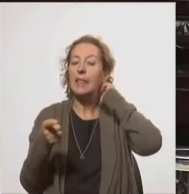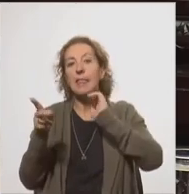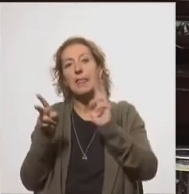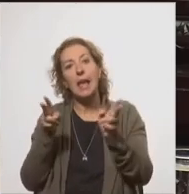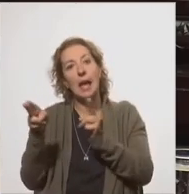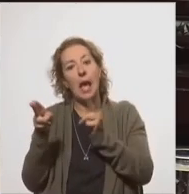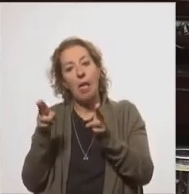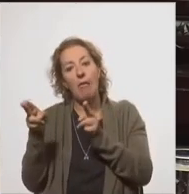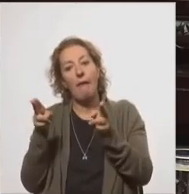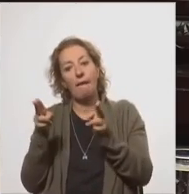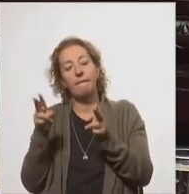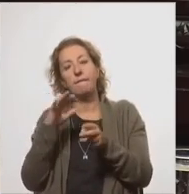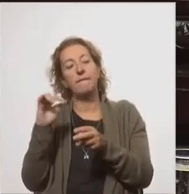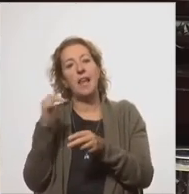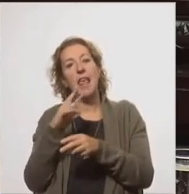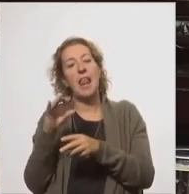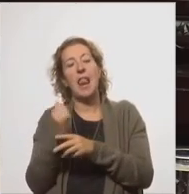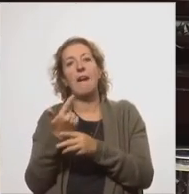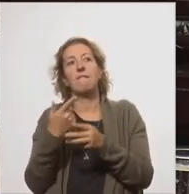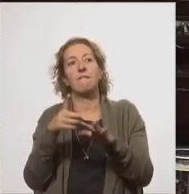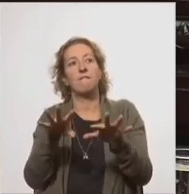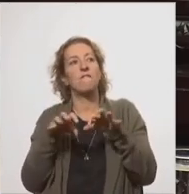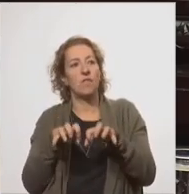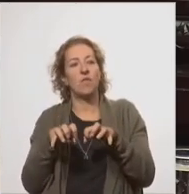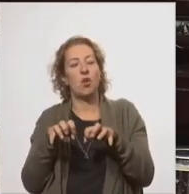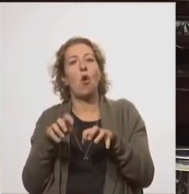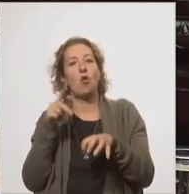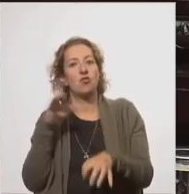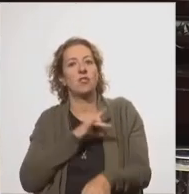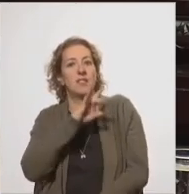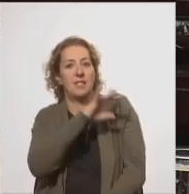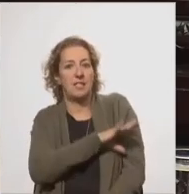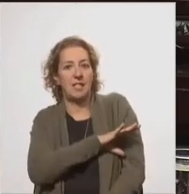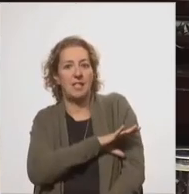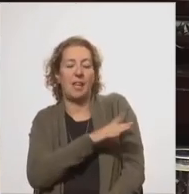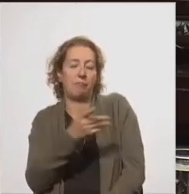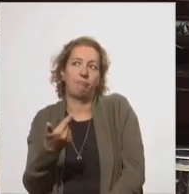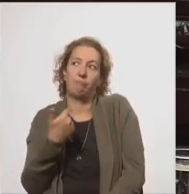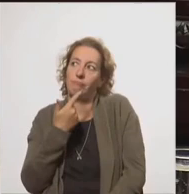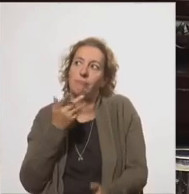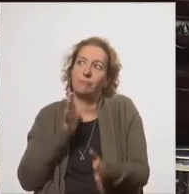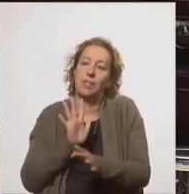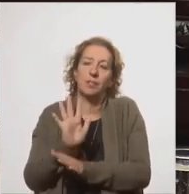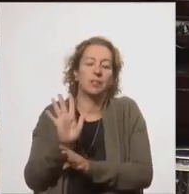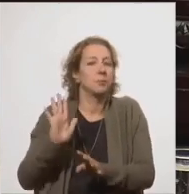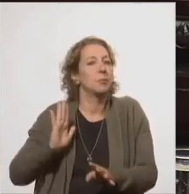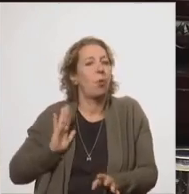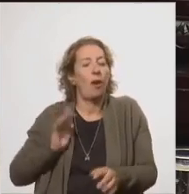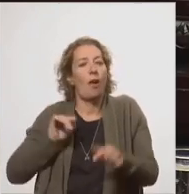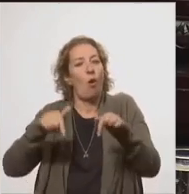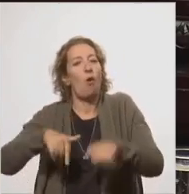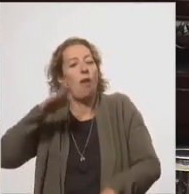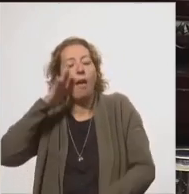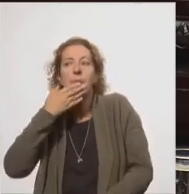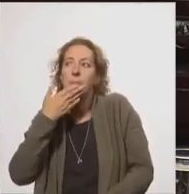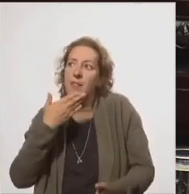Chile alumbró la mujer que hoy conocimos y conocemos y admiramos. Al llegar a Chile y a pedido de su